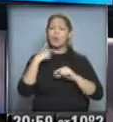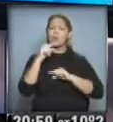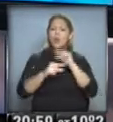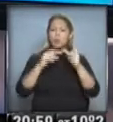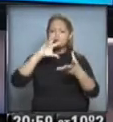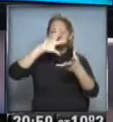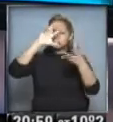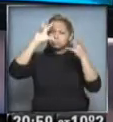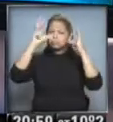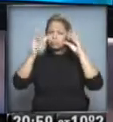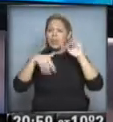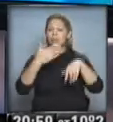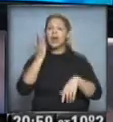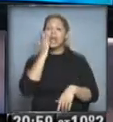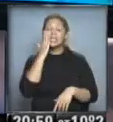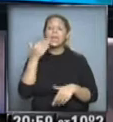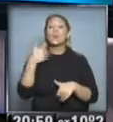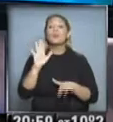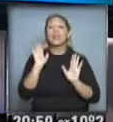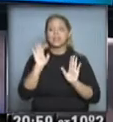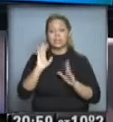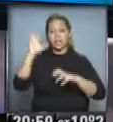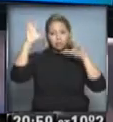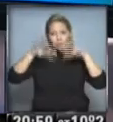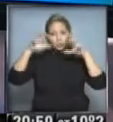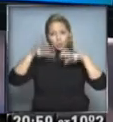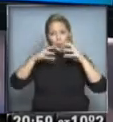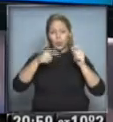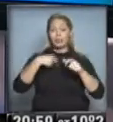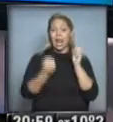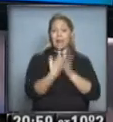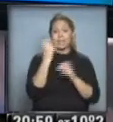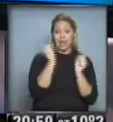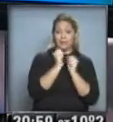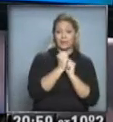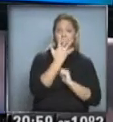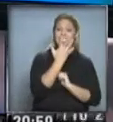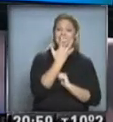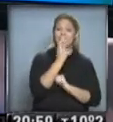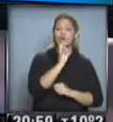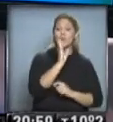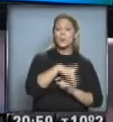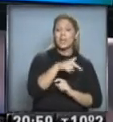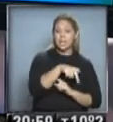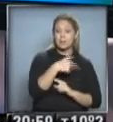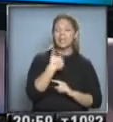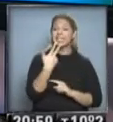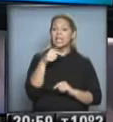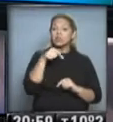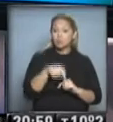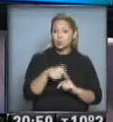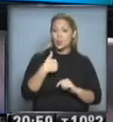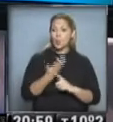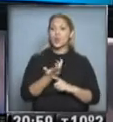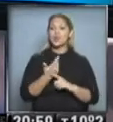la nubosidad y ya a partir de la tarde la probabilidad de algunas precipitaciones la mañana fría todavía cinco grados la mínima en área urbana tres grados en